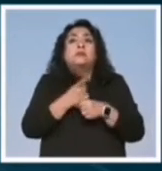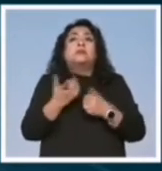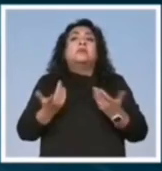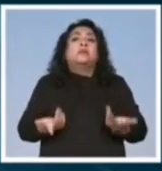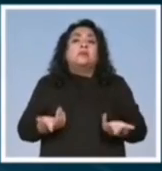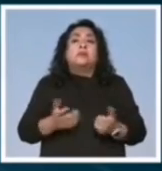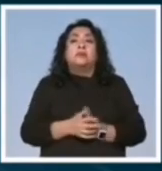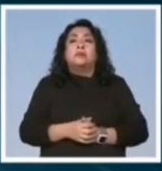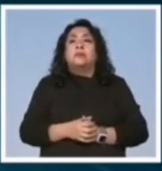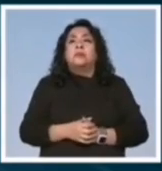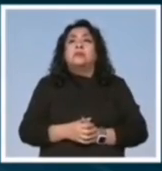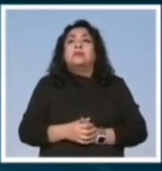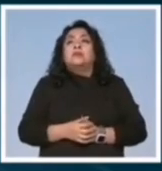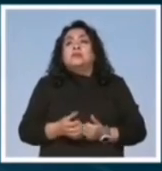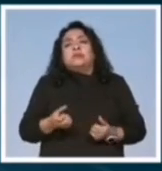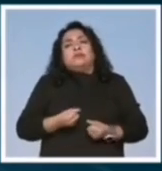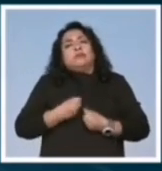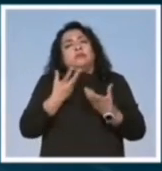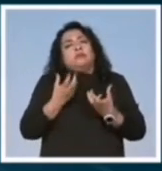un desahogo,